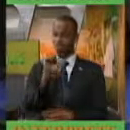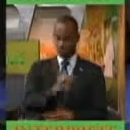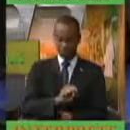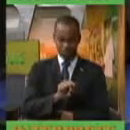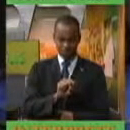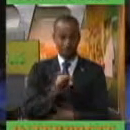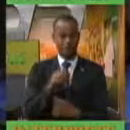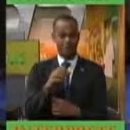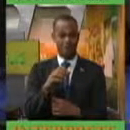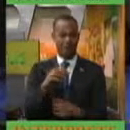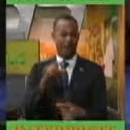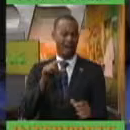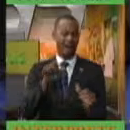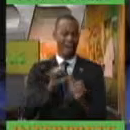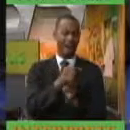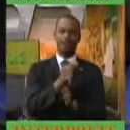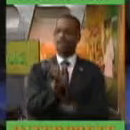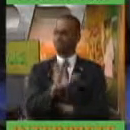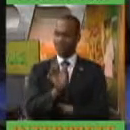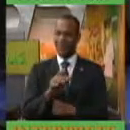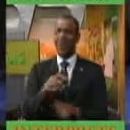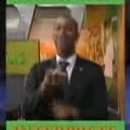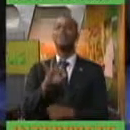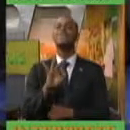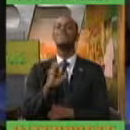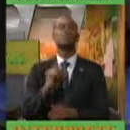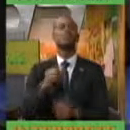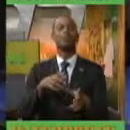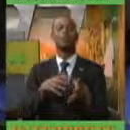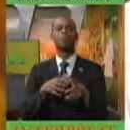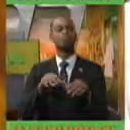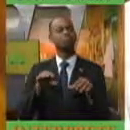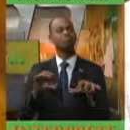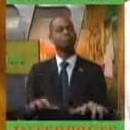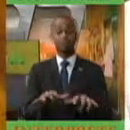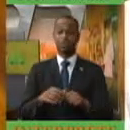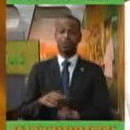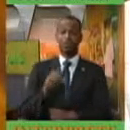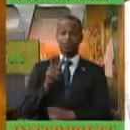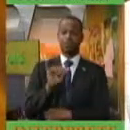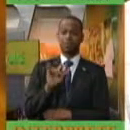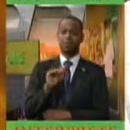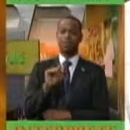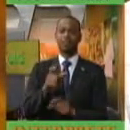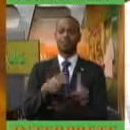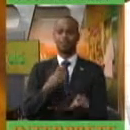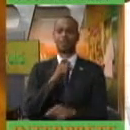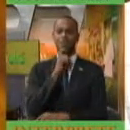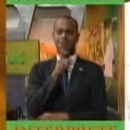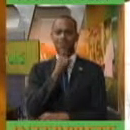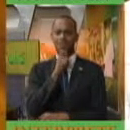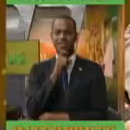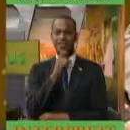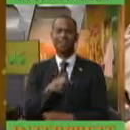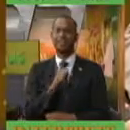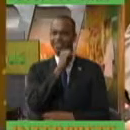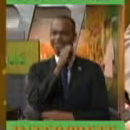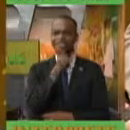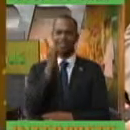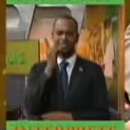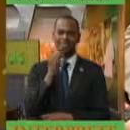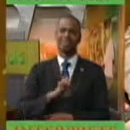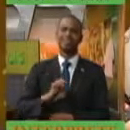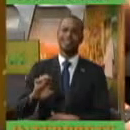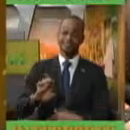¿no? El sur fecundo. Vicente. Oh, yo vengo desde Boca Chica. Boca Chica. Sí, Boca Chica. Muy bien. Santo Domingo